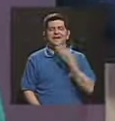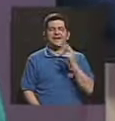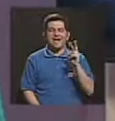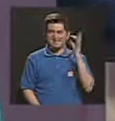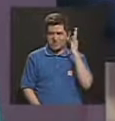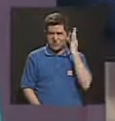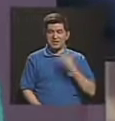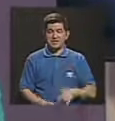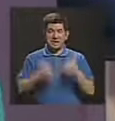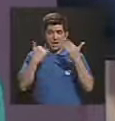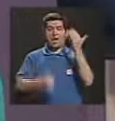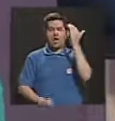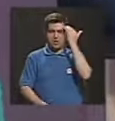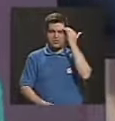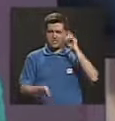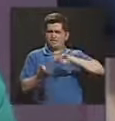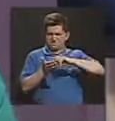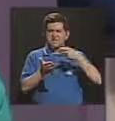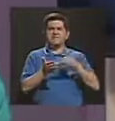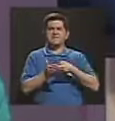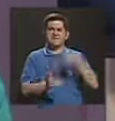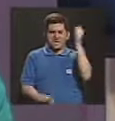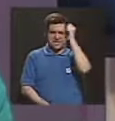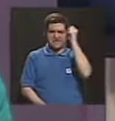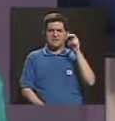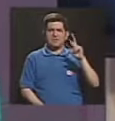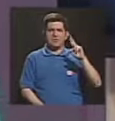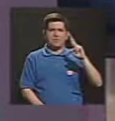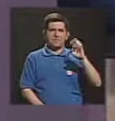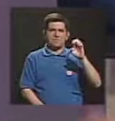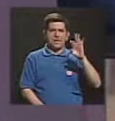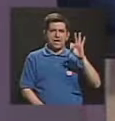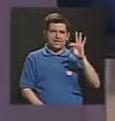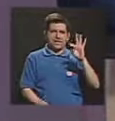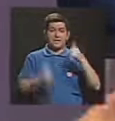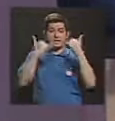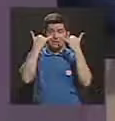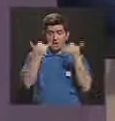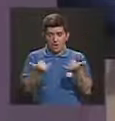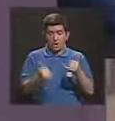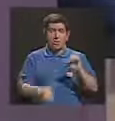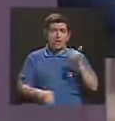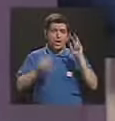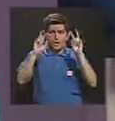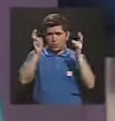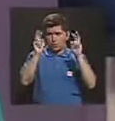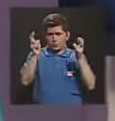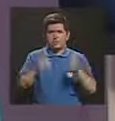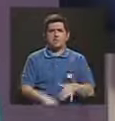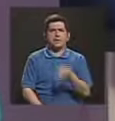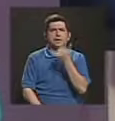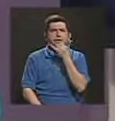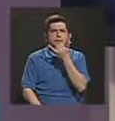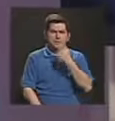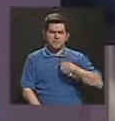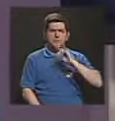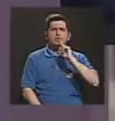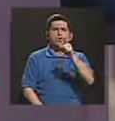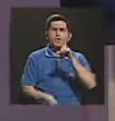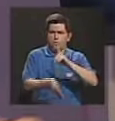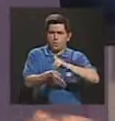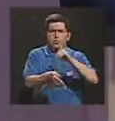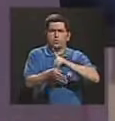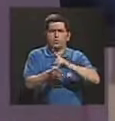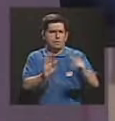Gracias, compañera. Y ahora sí sabemos qué es síndrome de Rett. Pero bueno, ahora pasando a otro tema, ¿qué pasaría si le digo que su